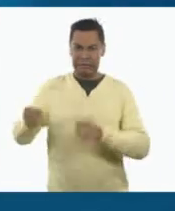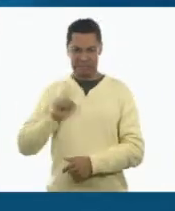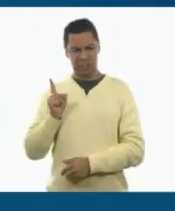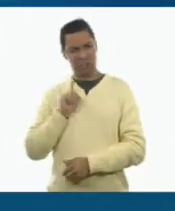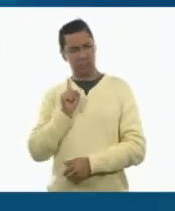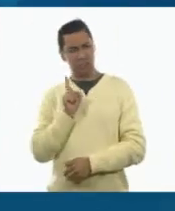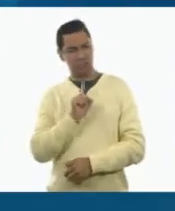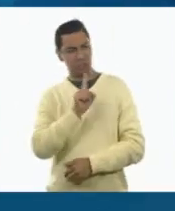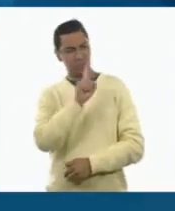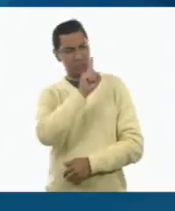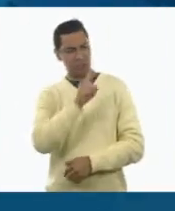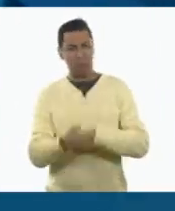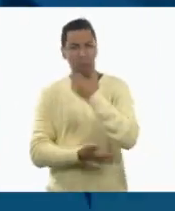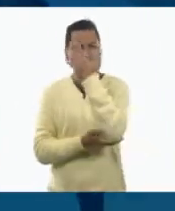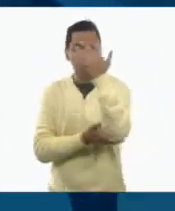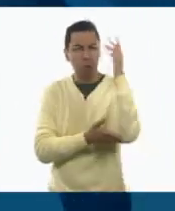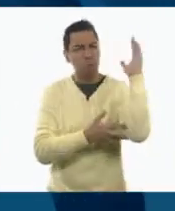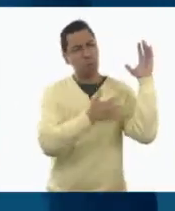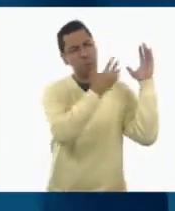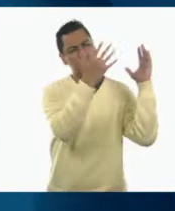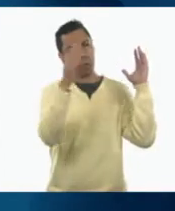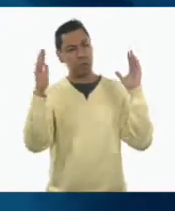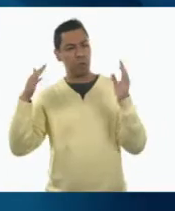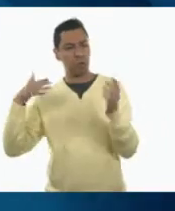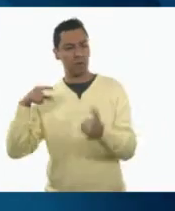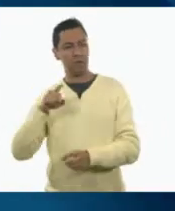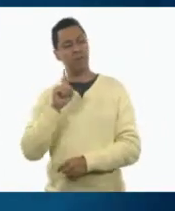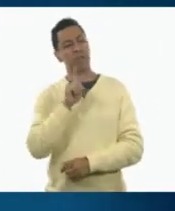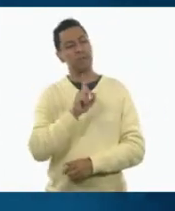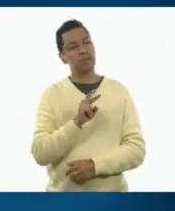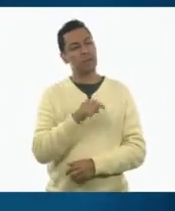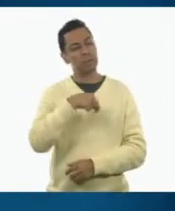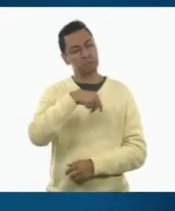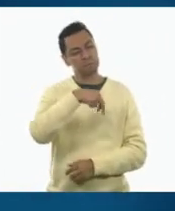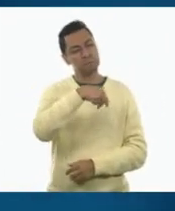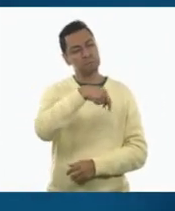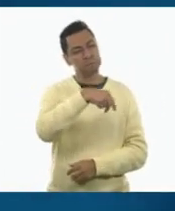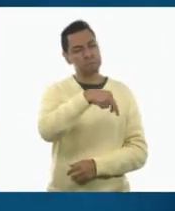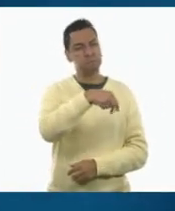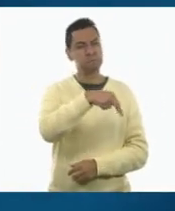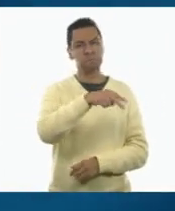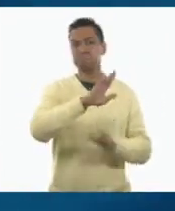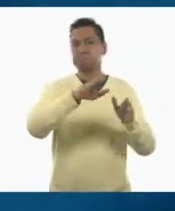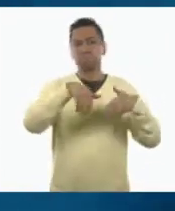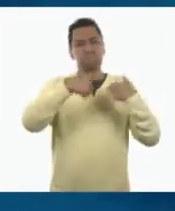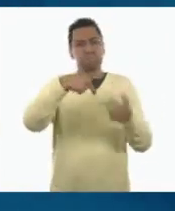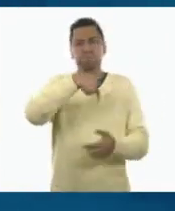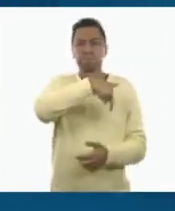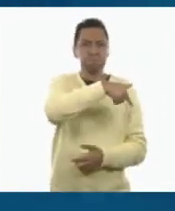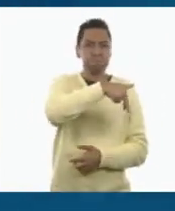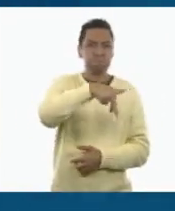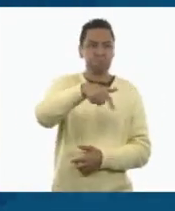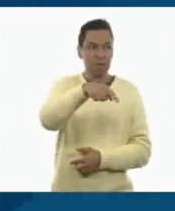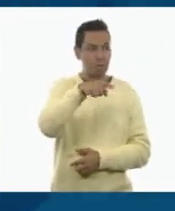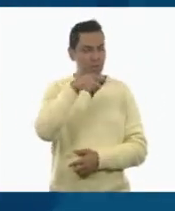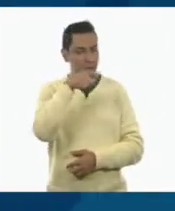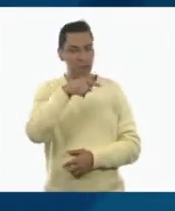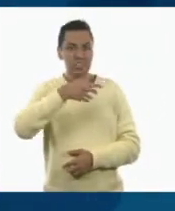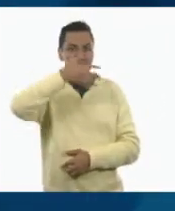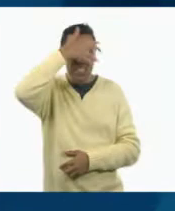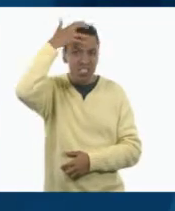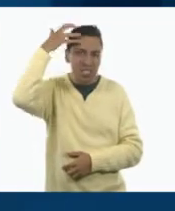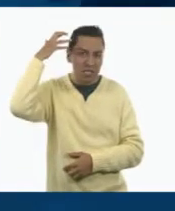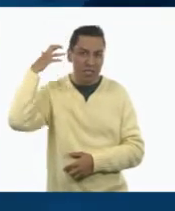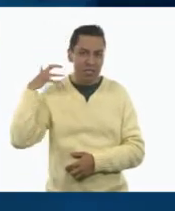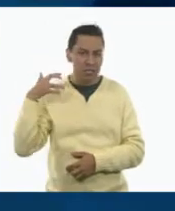hacia la floresta. Y mientras caminaba sin rumbo, llegó a donde yacía un león que